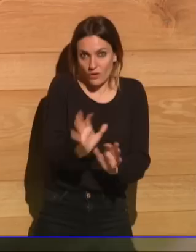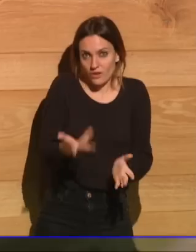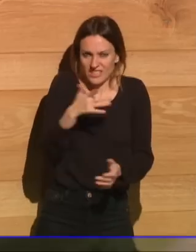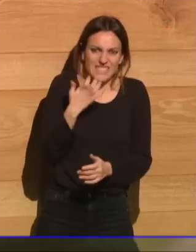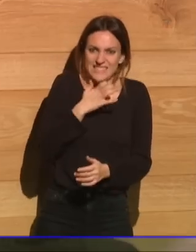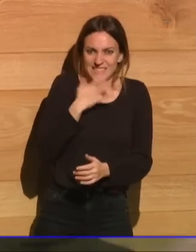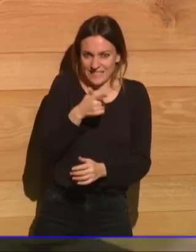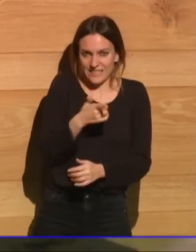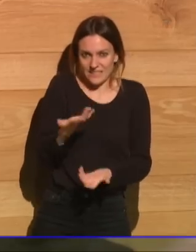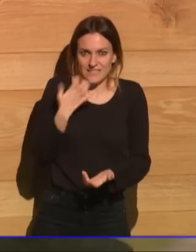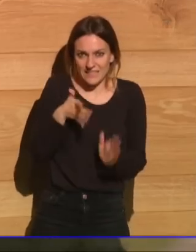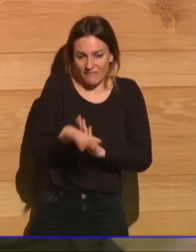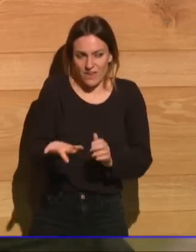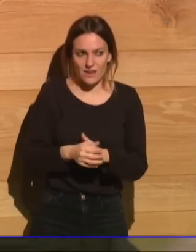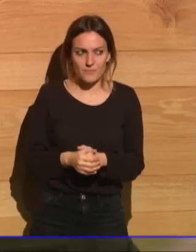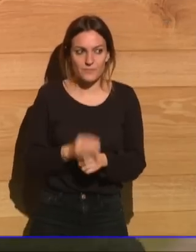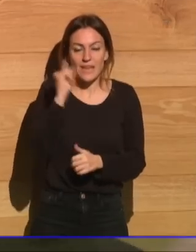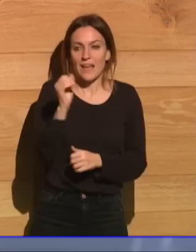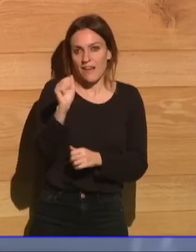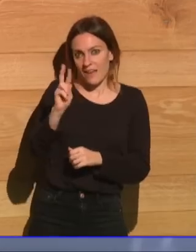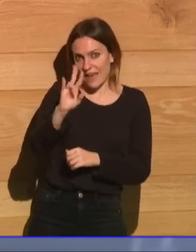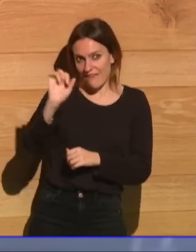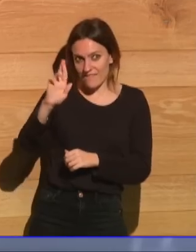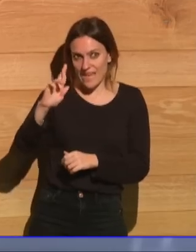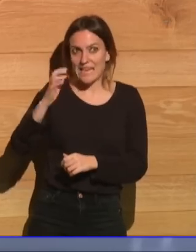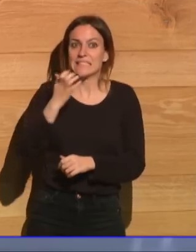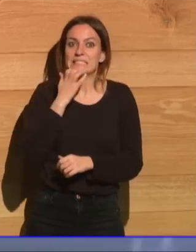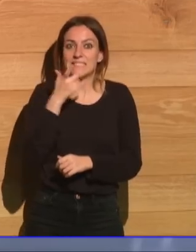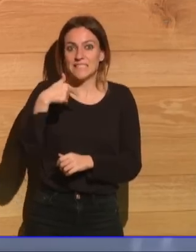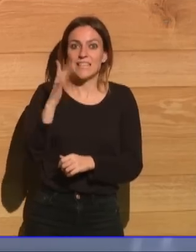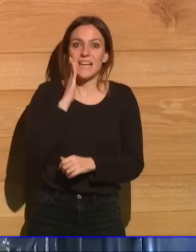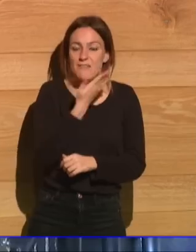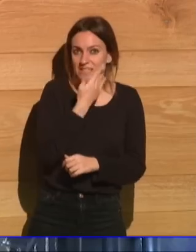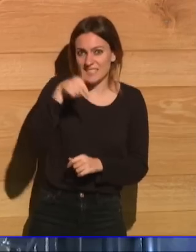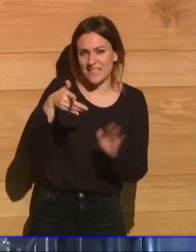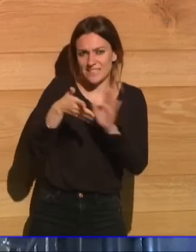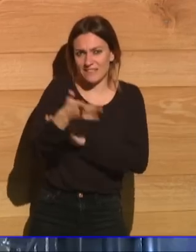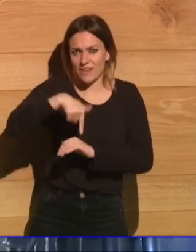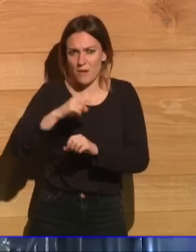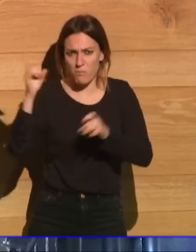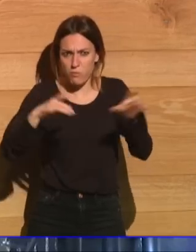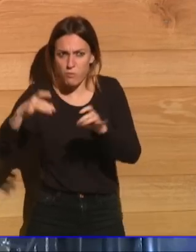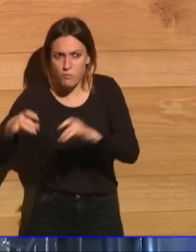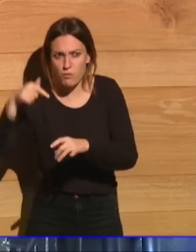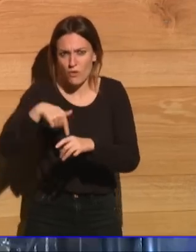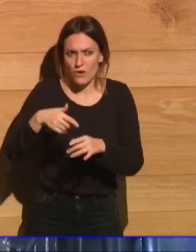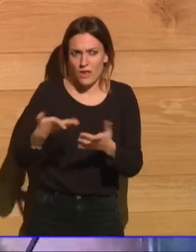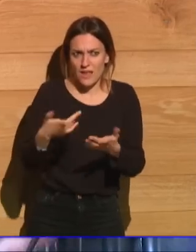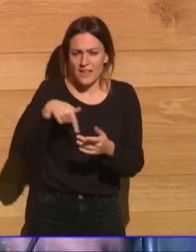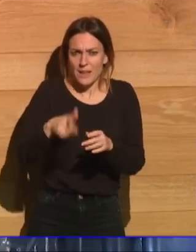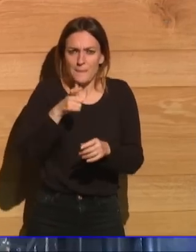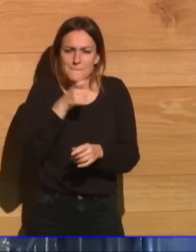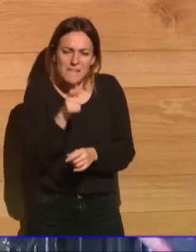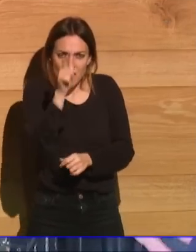porque rarísimo, había ¿verdad? madurado ese señor. Javier Cansado, si Tenía que Carabanchel hubiera sido arrasado por la Luftwaffe, tú